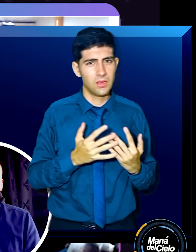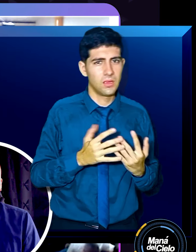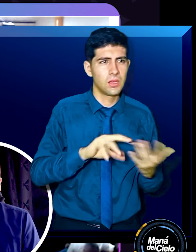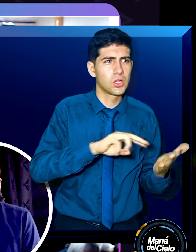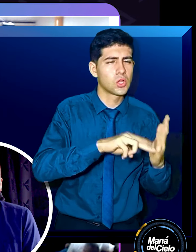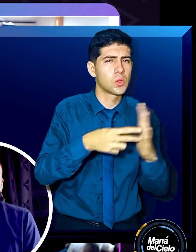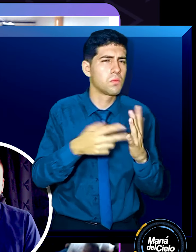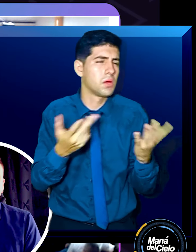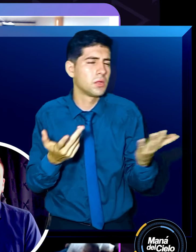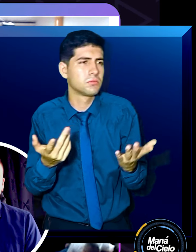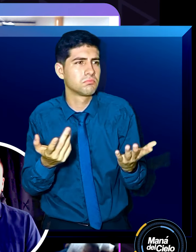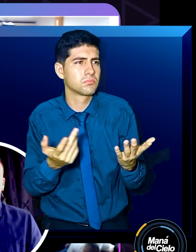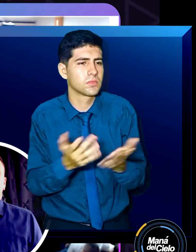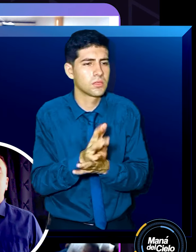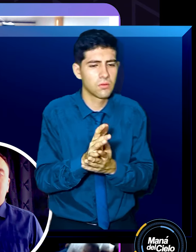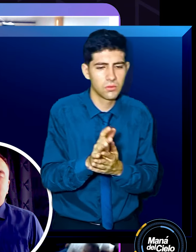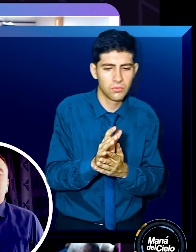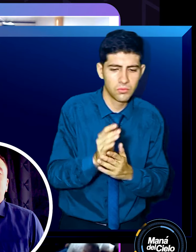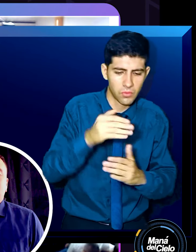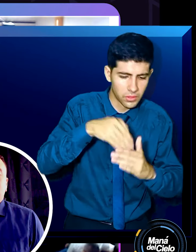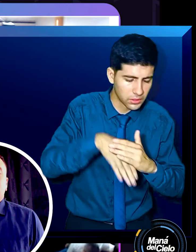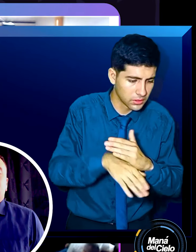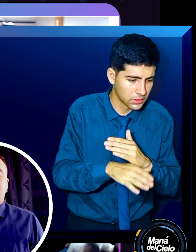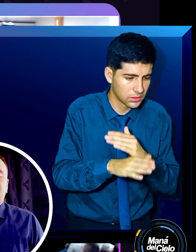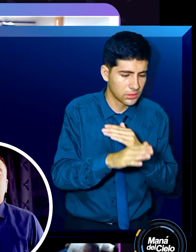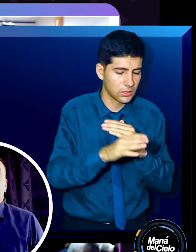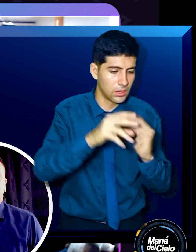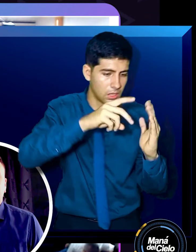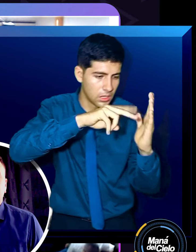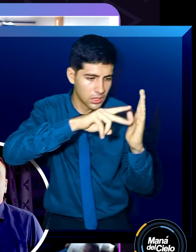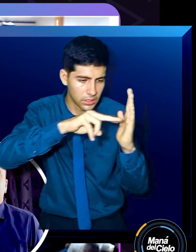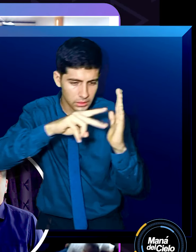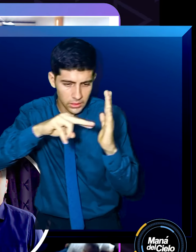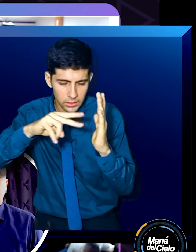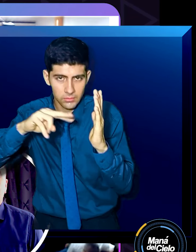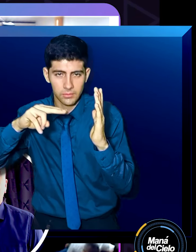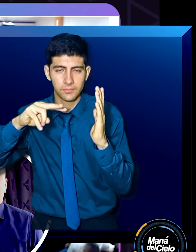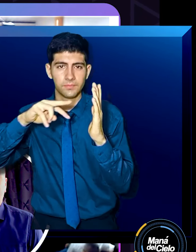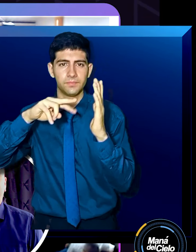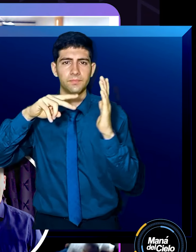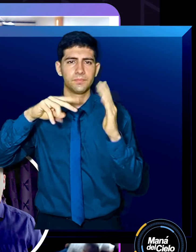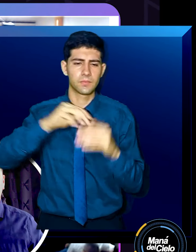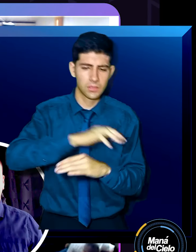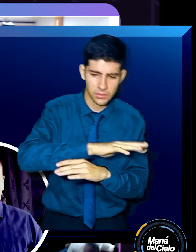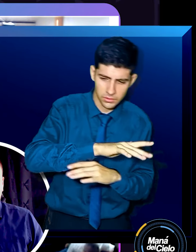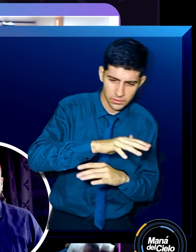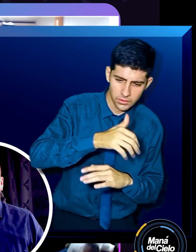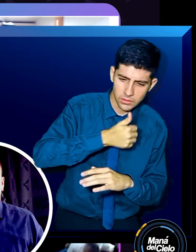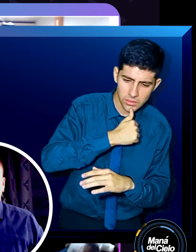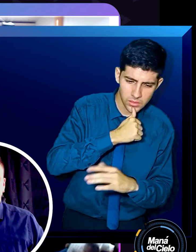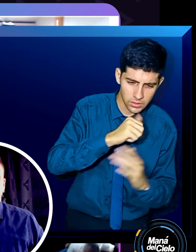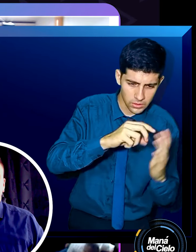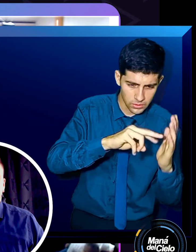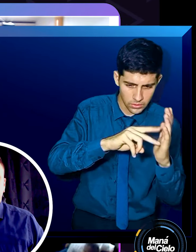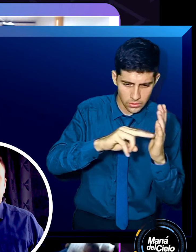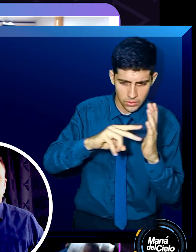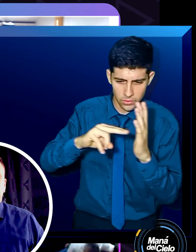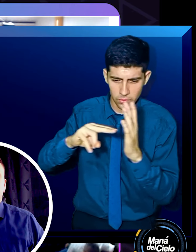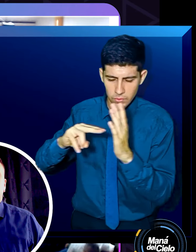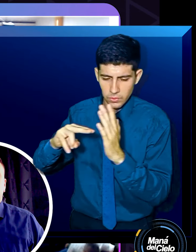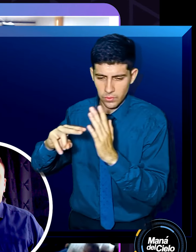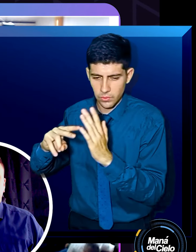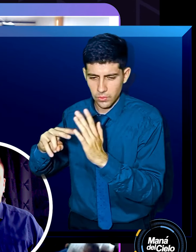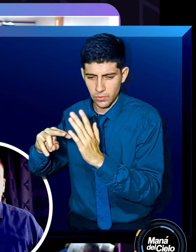había una piscinita a la entrada. Y uno metía los pies ahí. Estaba fresquecita el agua. Pero